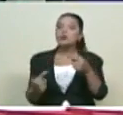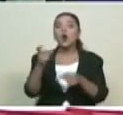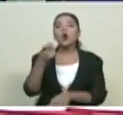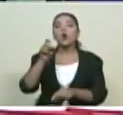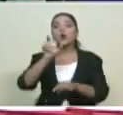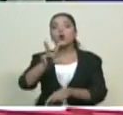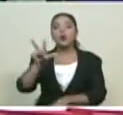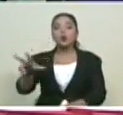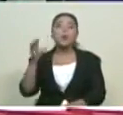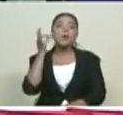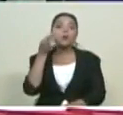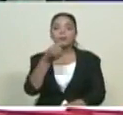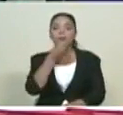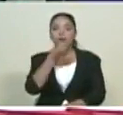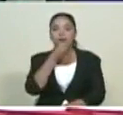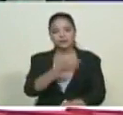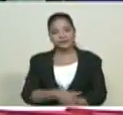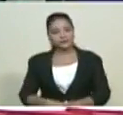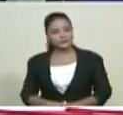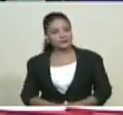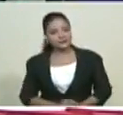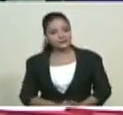Globovisión, Astrid Concepción.